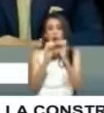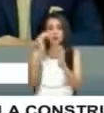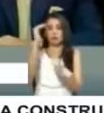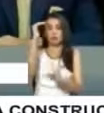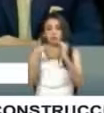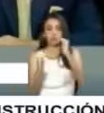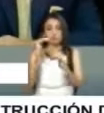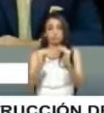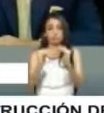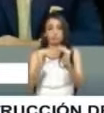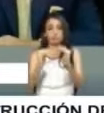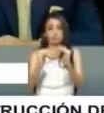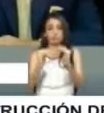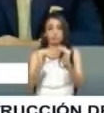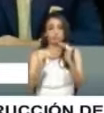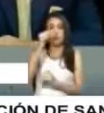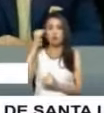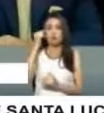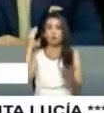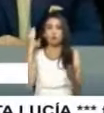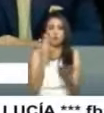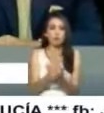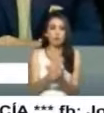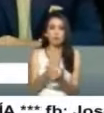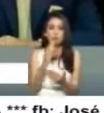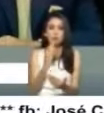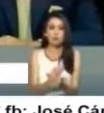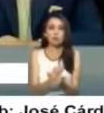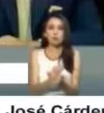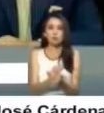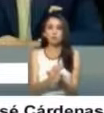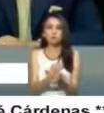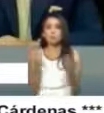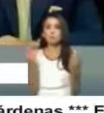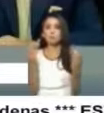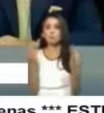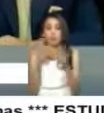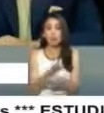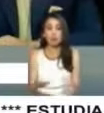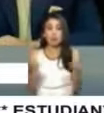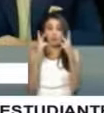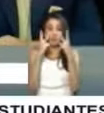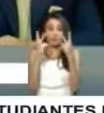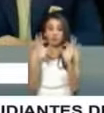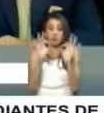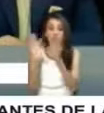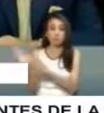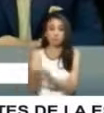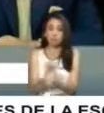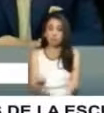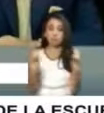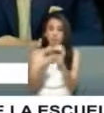En efecto, este día ha vuelto a reiterar el presidente Lenín Moreno que se reúne con todos los poderes del Estado en